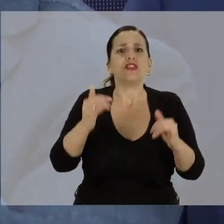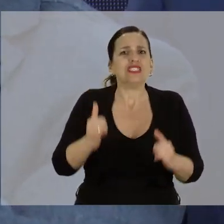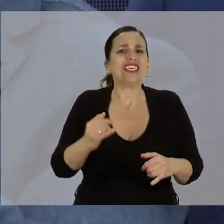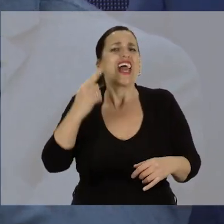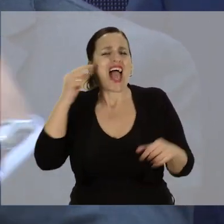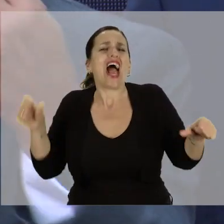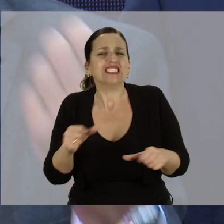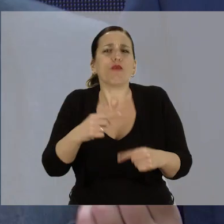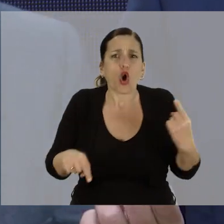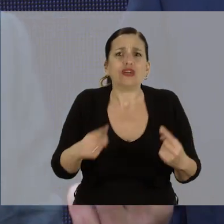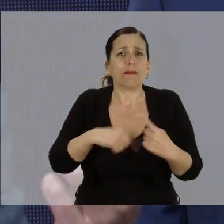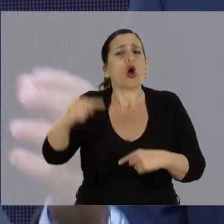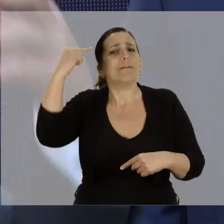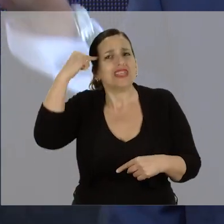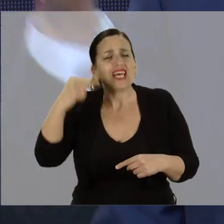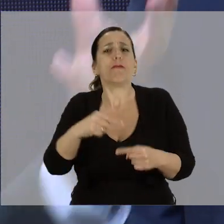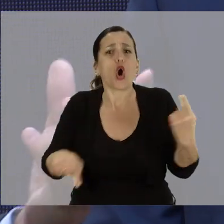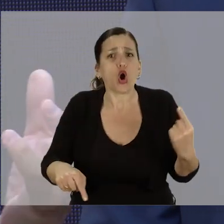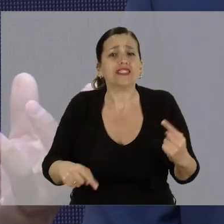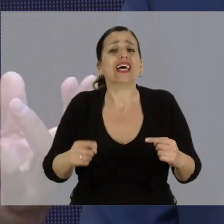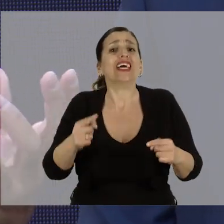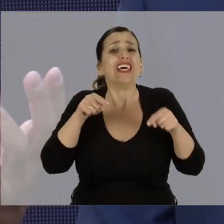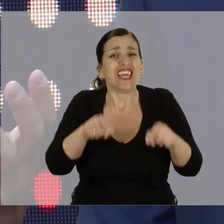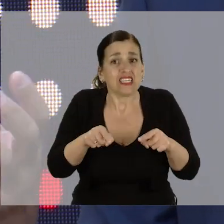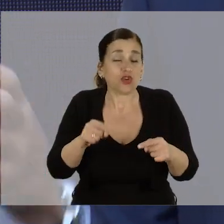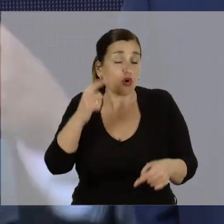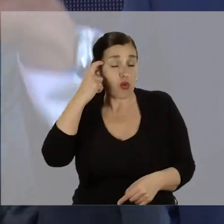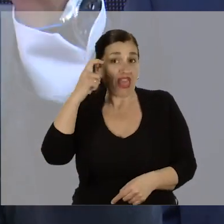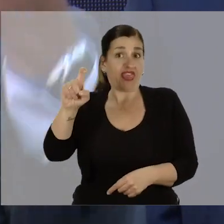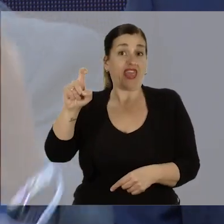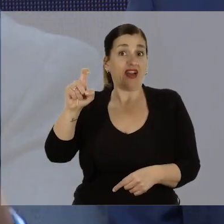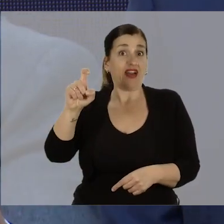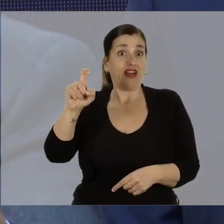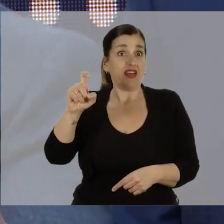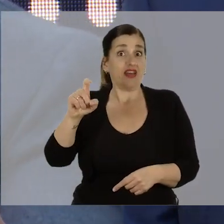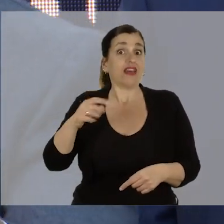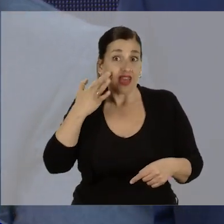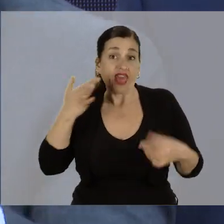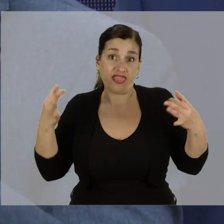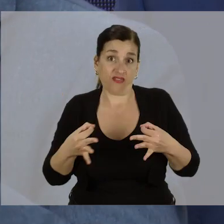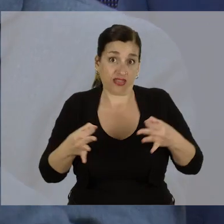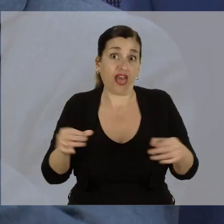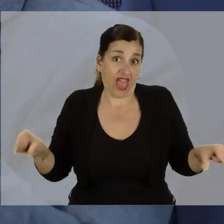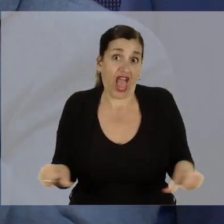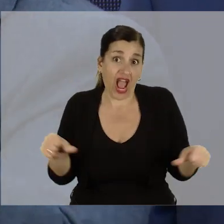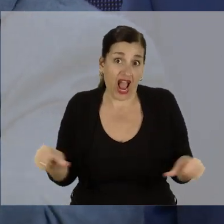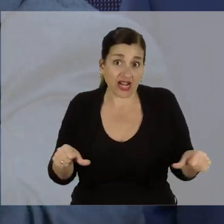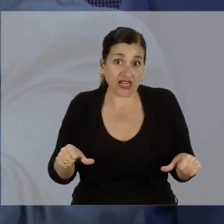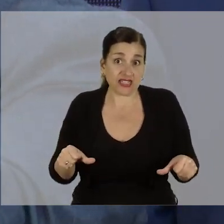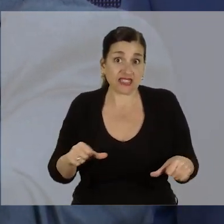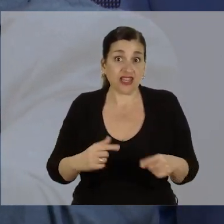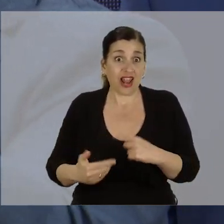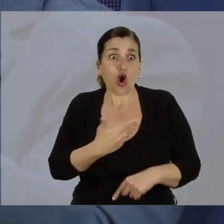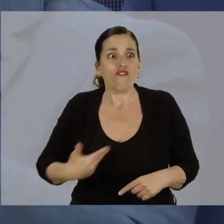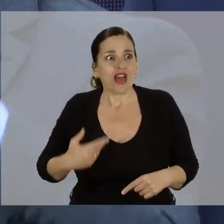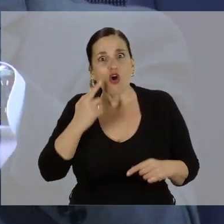movimiento. Creemos algunas cosas, pensamos algunas cosas. Eso es una idea que obviamente genera, sobre